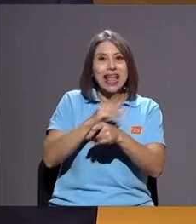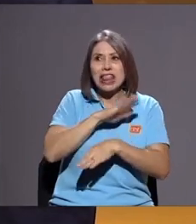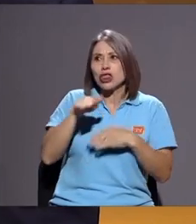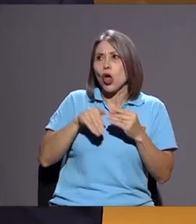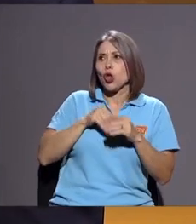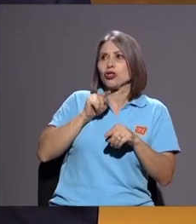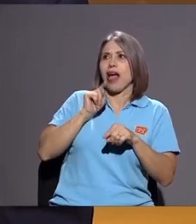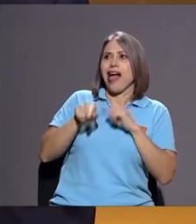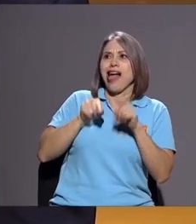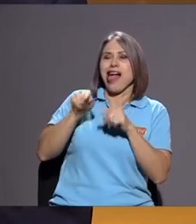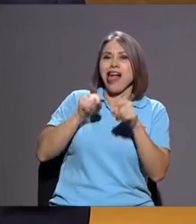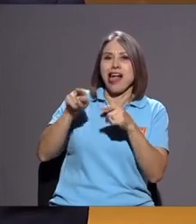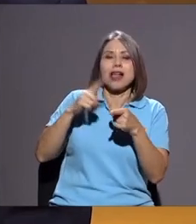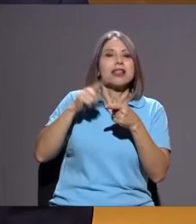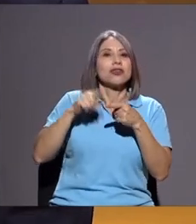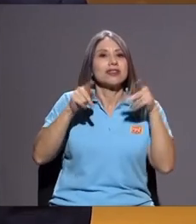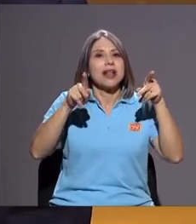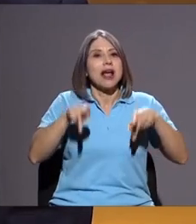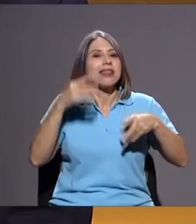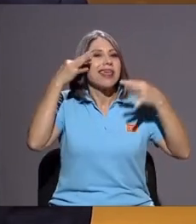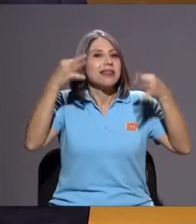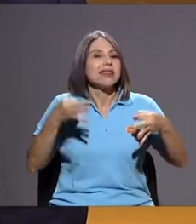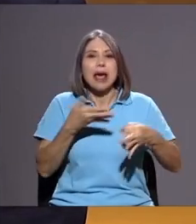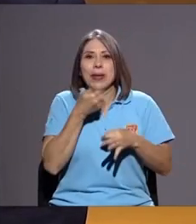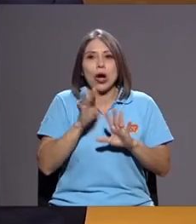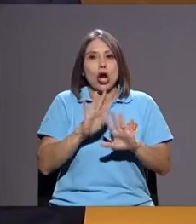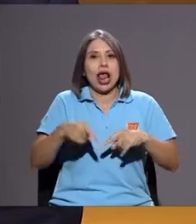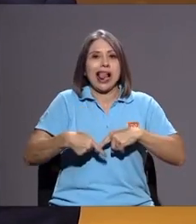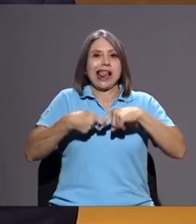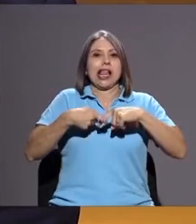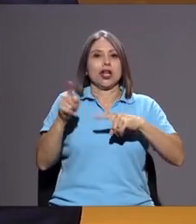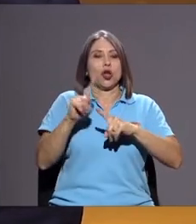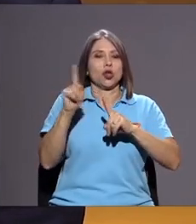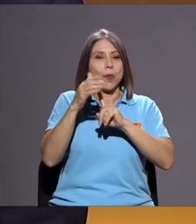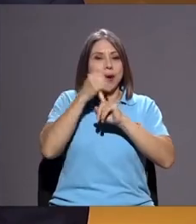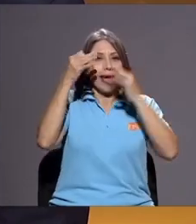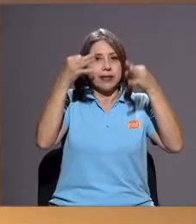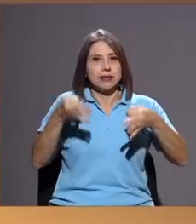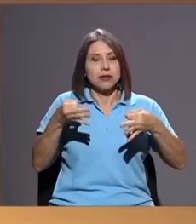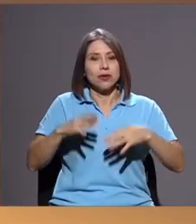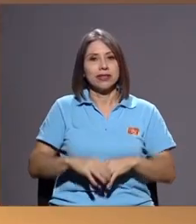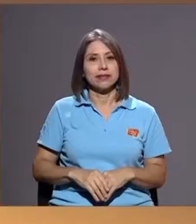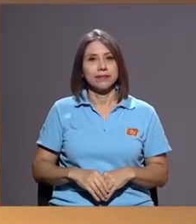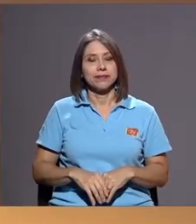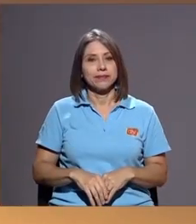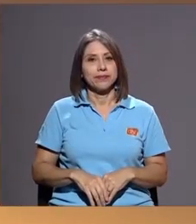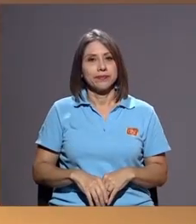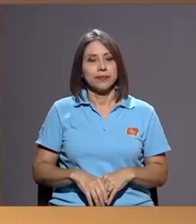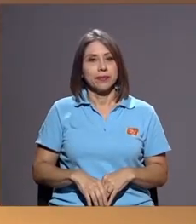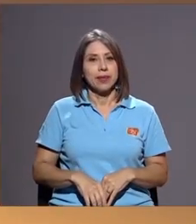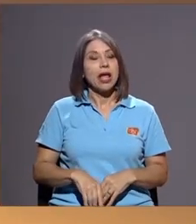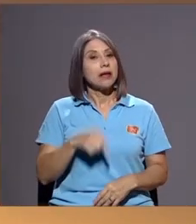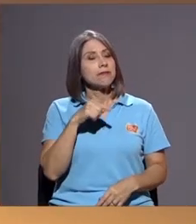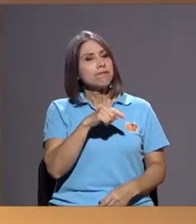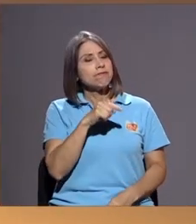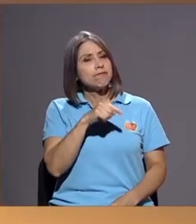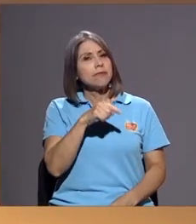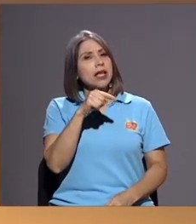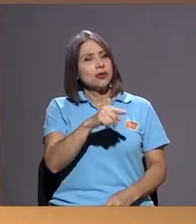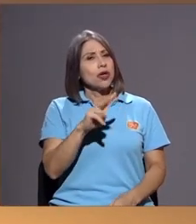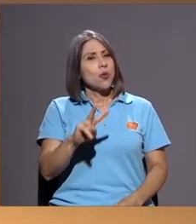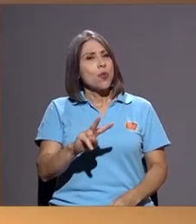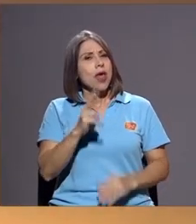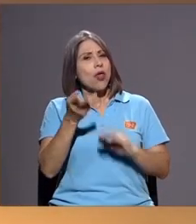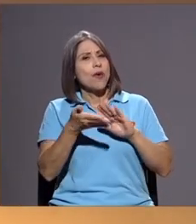que entonces la gente decida que es mejor no tomar ese tipo de decisiones pero rededor test es decir como parece a mí que hay una doble